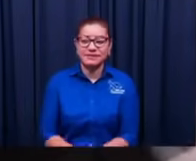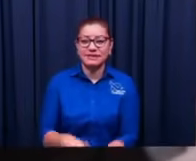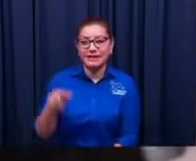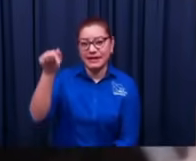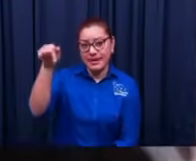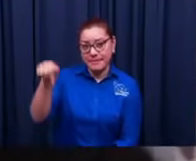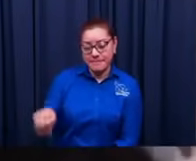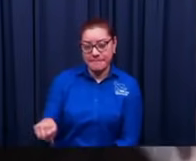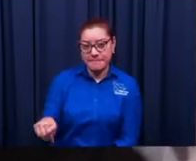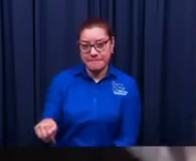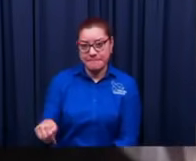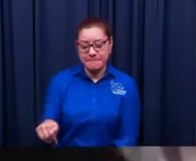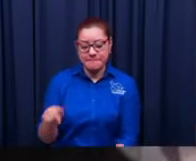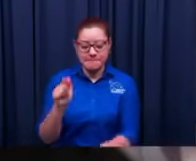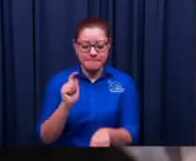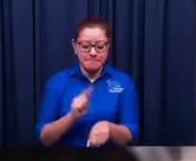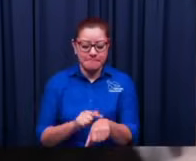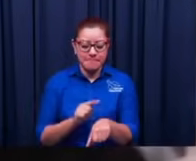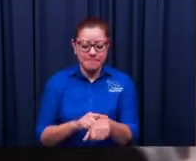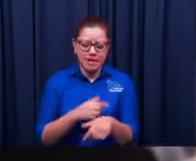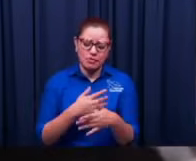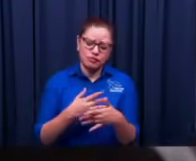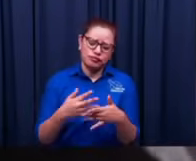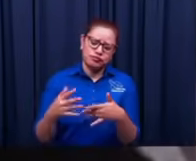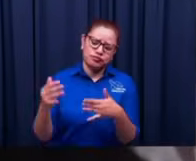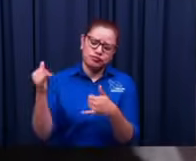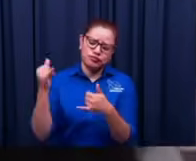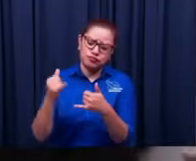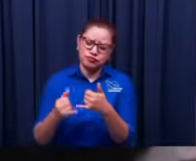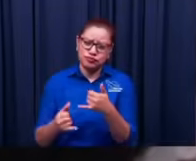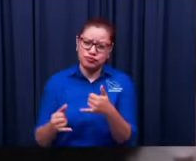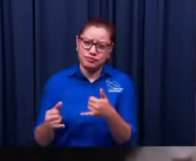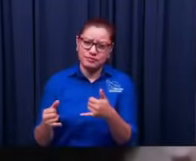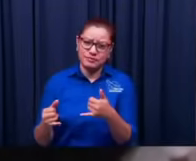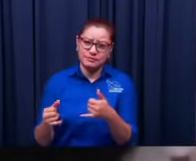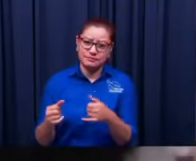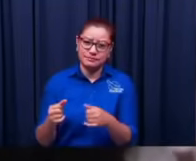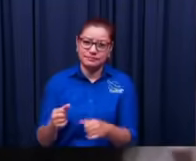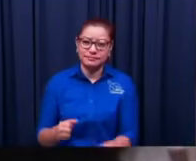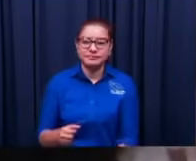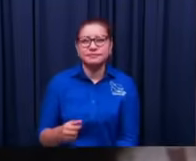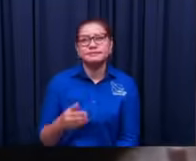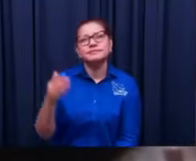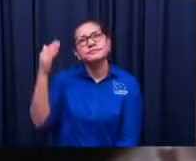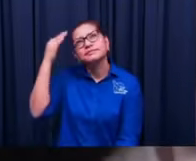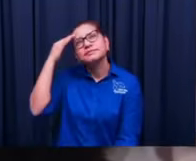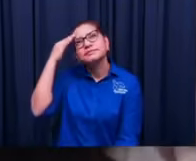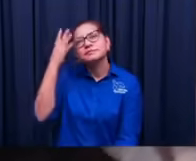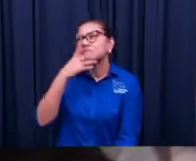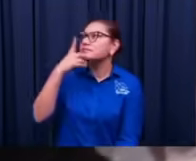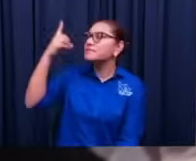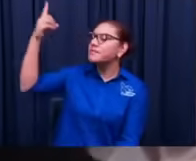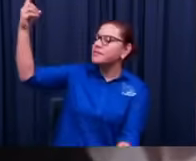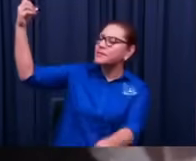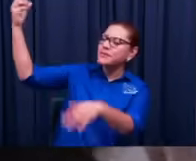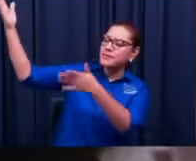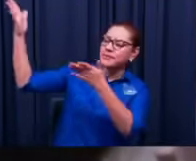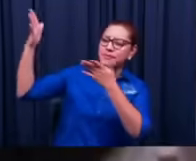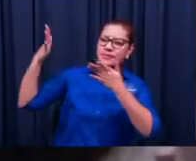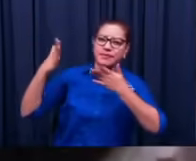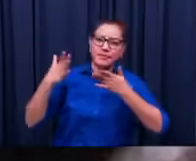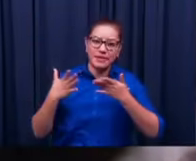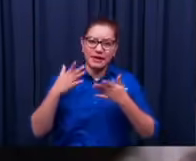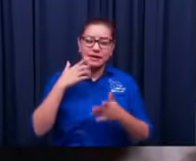tiempo tenemos que estar conscientes que Dios quiere derramar de sus misterios sobre nosotros. Hay una